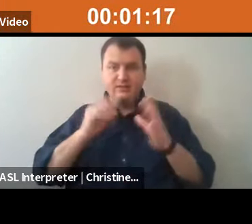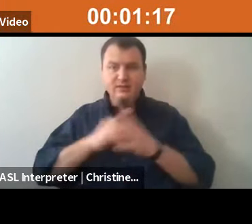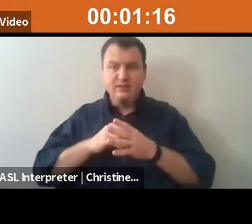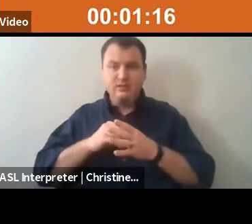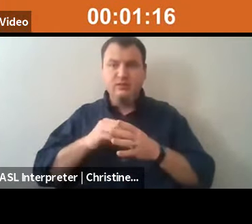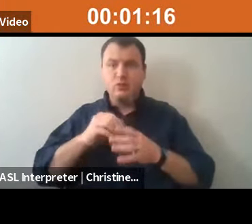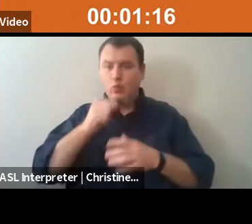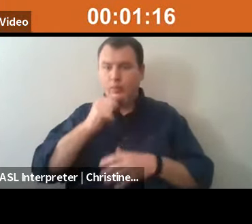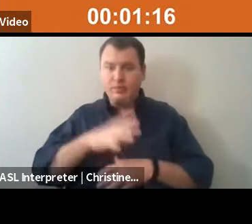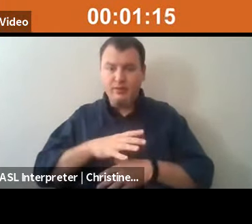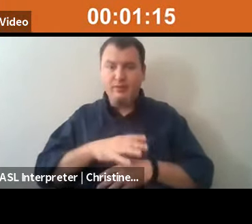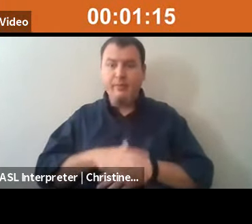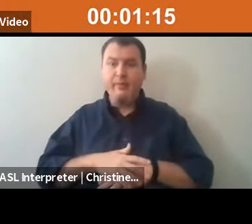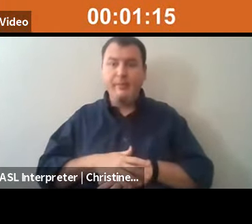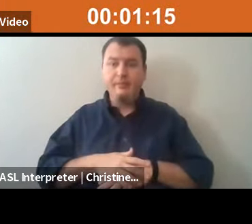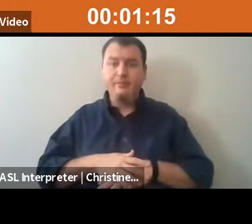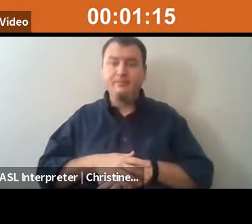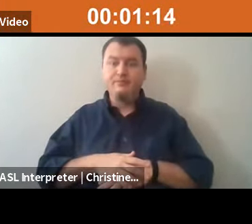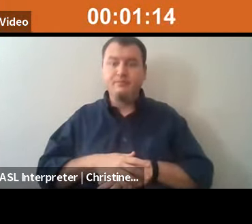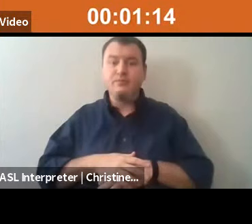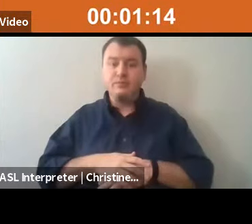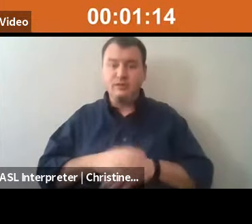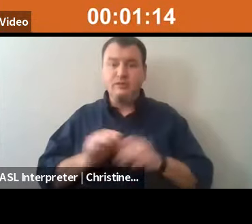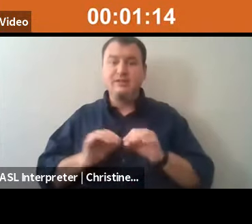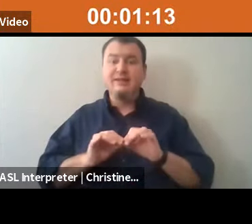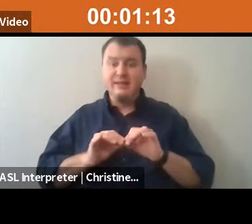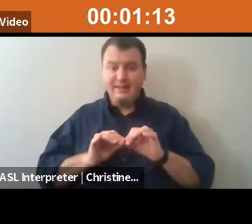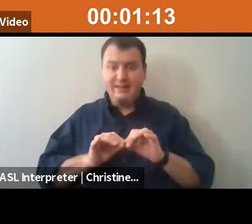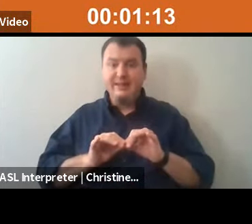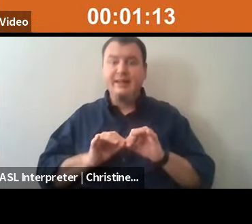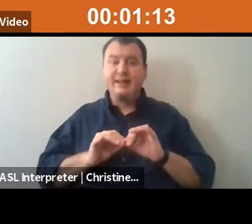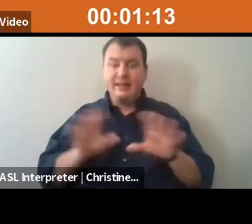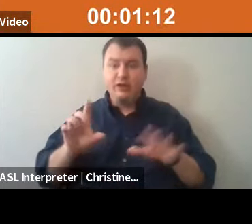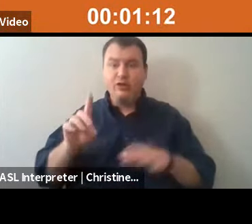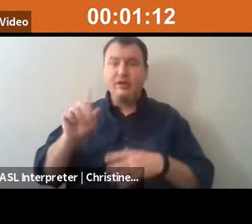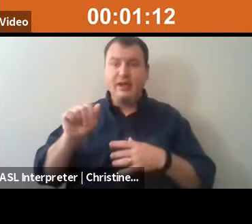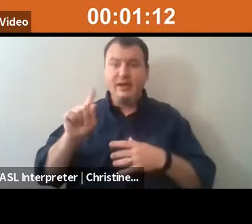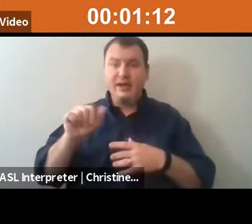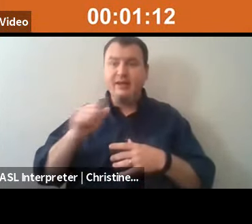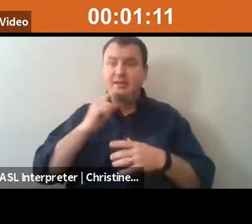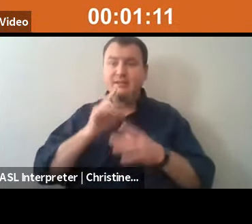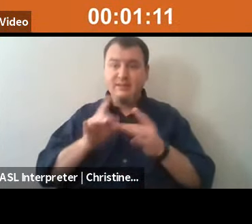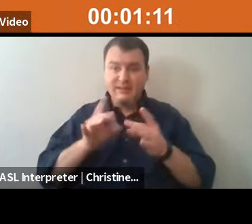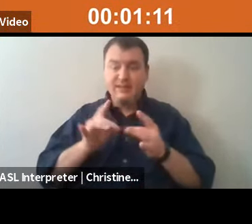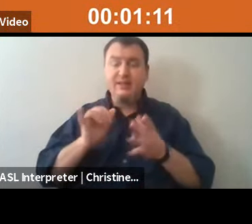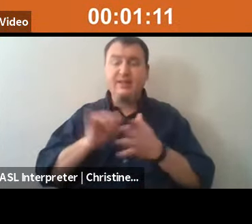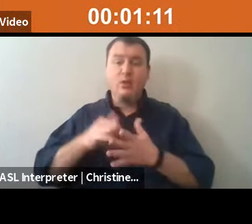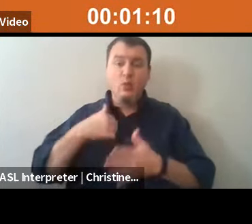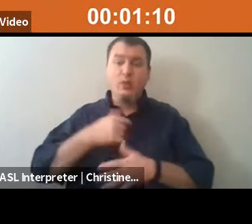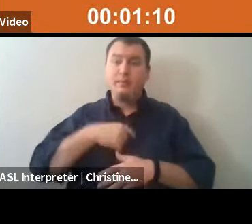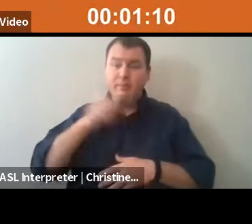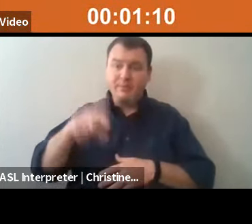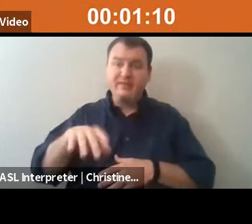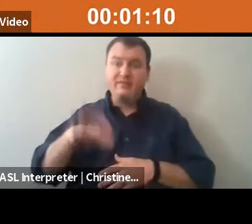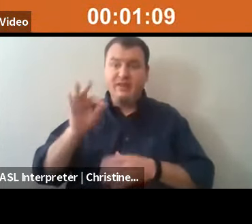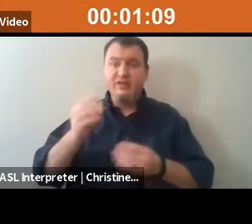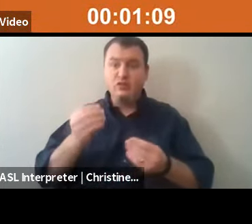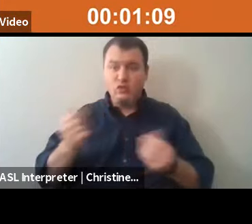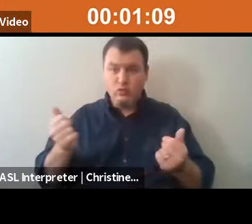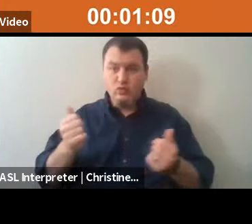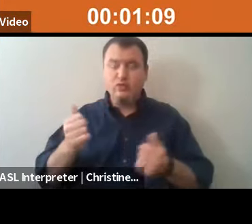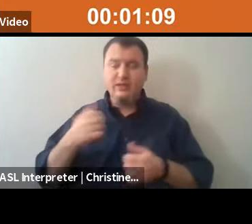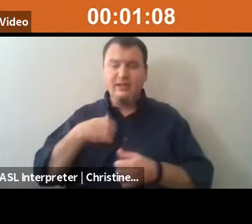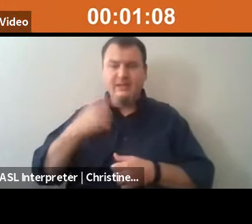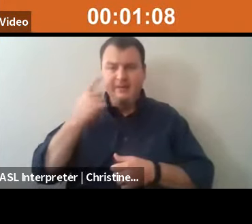problema se agudizó y que tenemos que darle solución. Y yo creo que hay tres áreas de